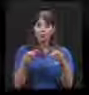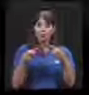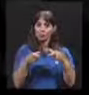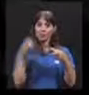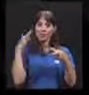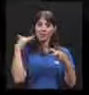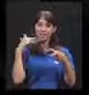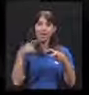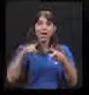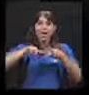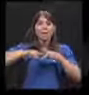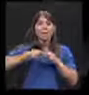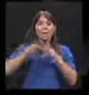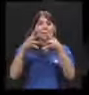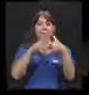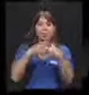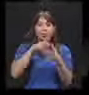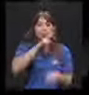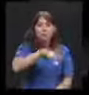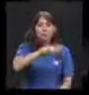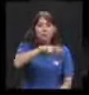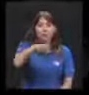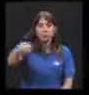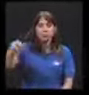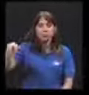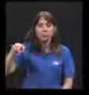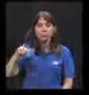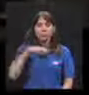lanza su primer disco y empieza a hacer giras por Estados Unidos.